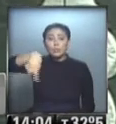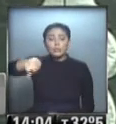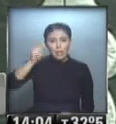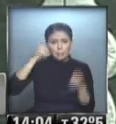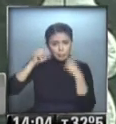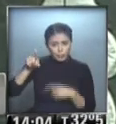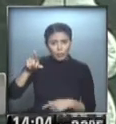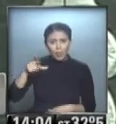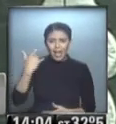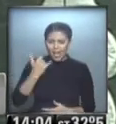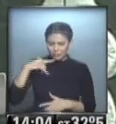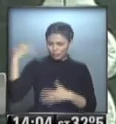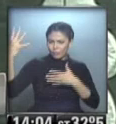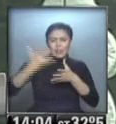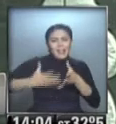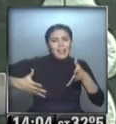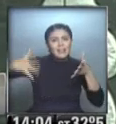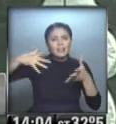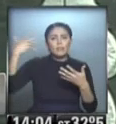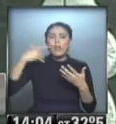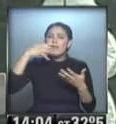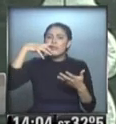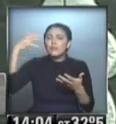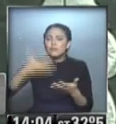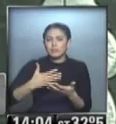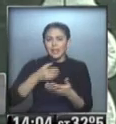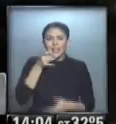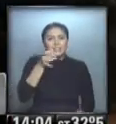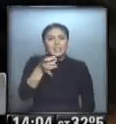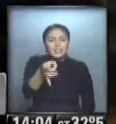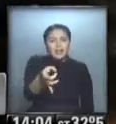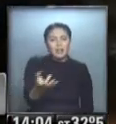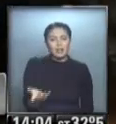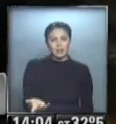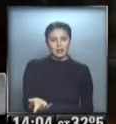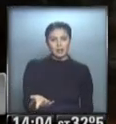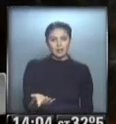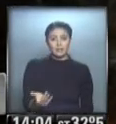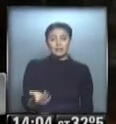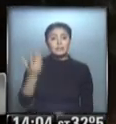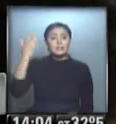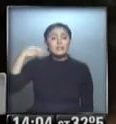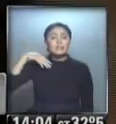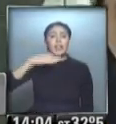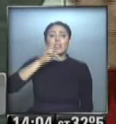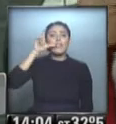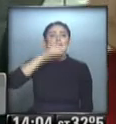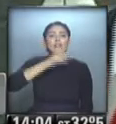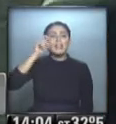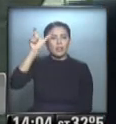tenían altos hornos de fundición, tenían ferrocarriles, la obra del doctor Gaspar de